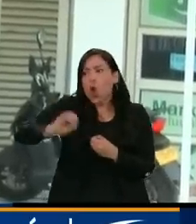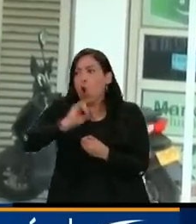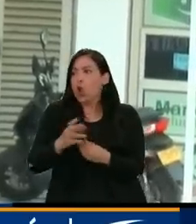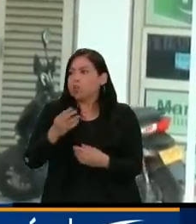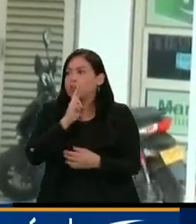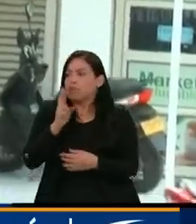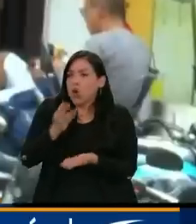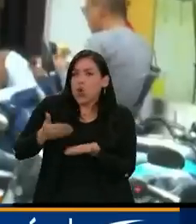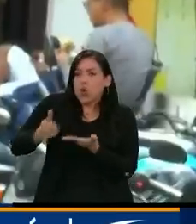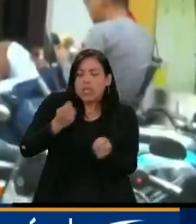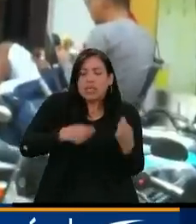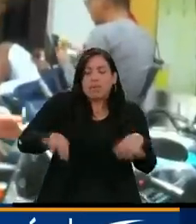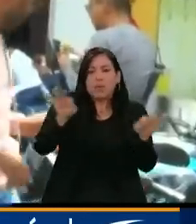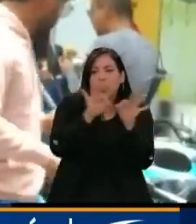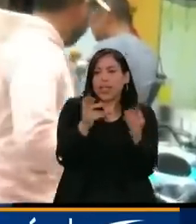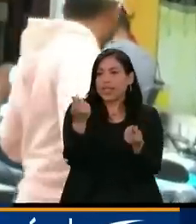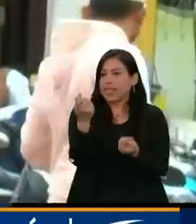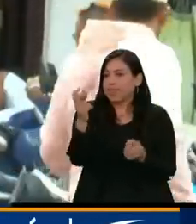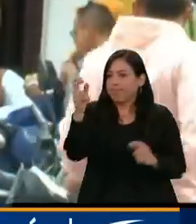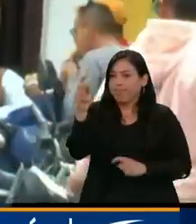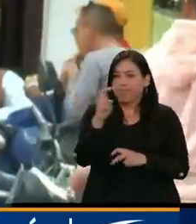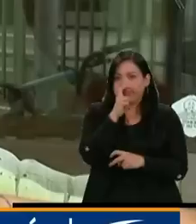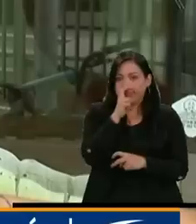los consumidores finales.